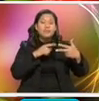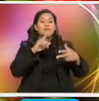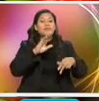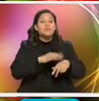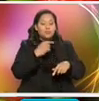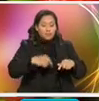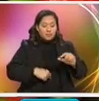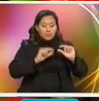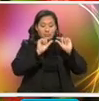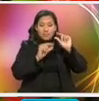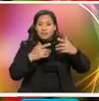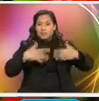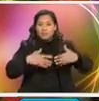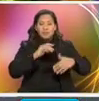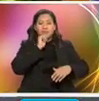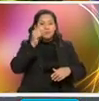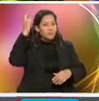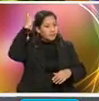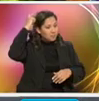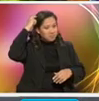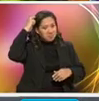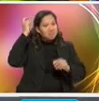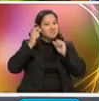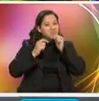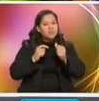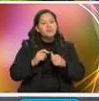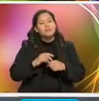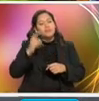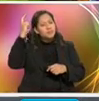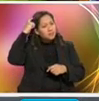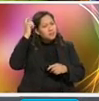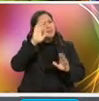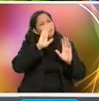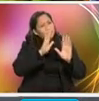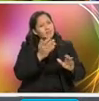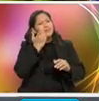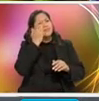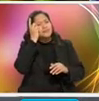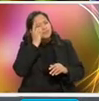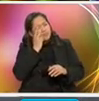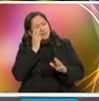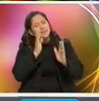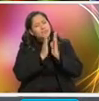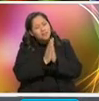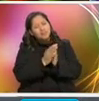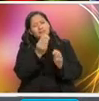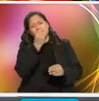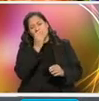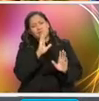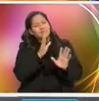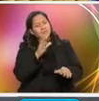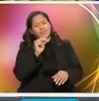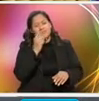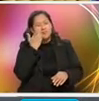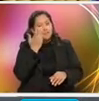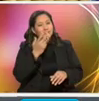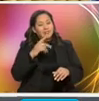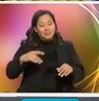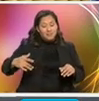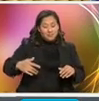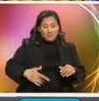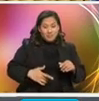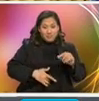tus intestinos, a tu cerebro, y tu cerebro ya dice, oye, yo ya me quiero ir a dormir, déjame de dar alimento, ¿no? Igual los